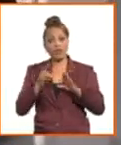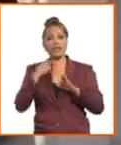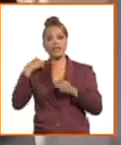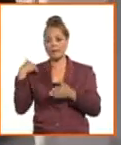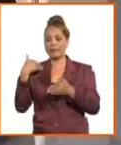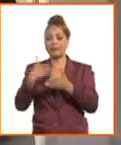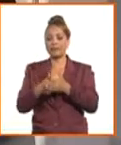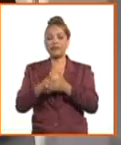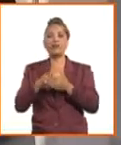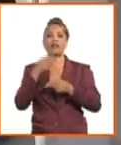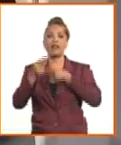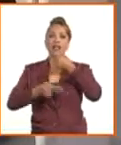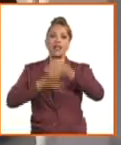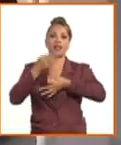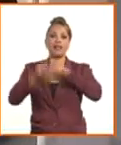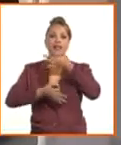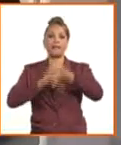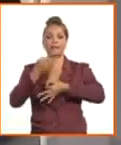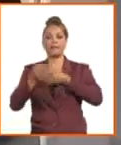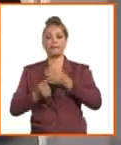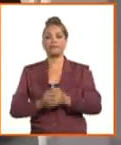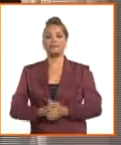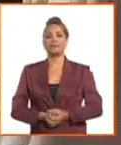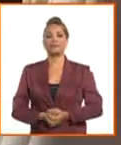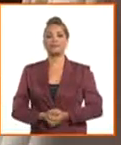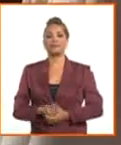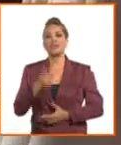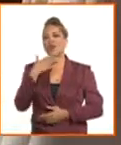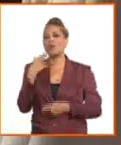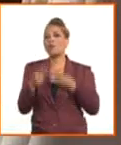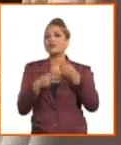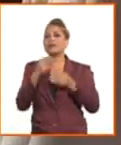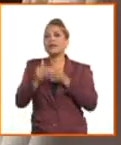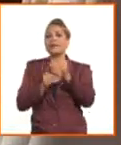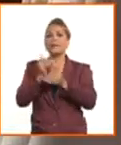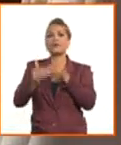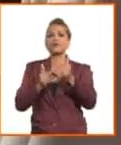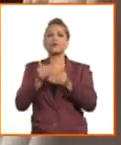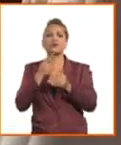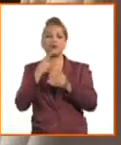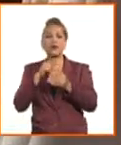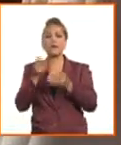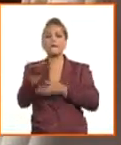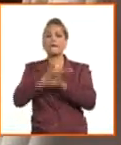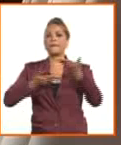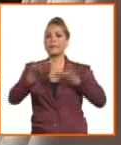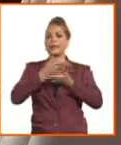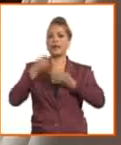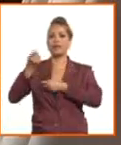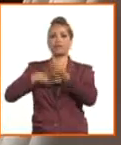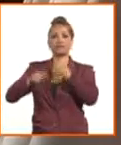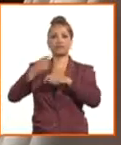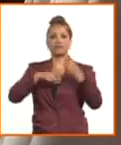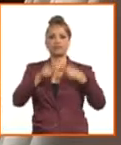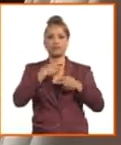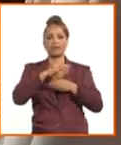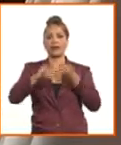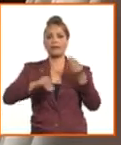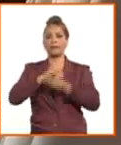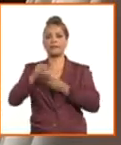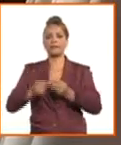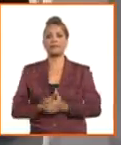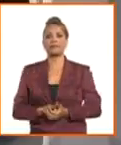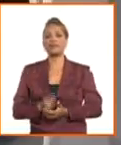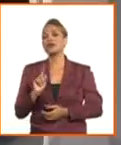vamos a explicar que vamos a incursionar. ¿Cómo va a ser entonces el proceso hacia ese mercado cambiario? Bueno, lo primero que voy a decir es lo